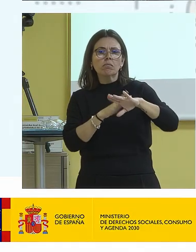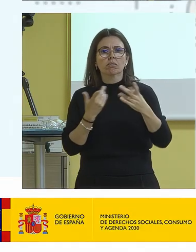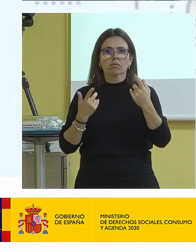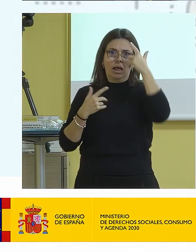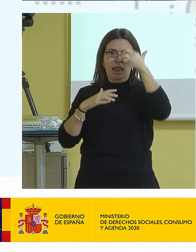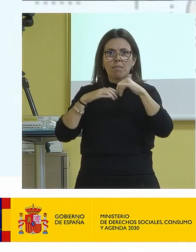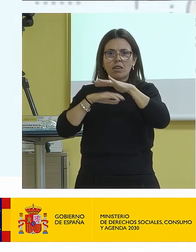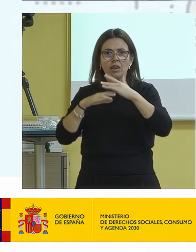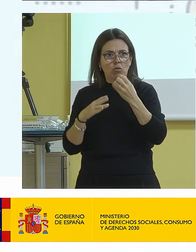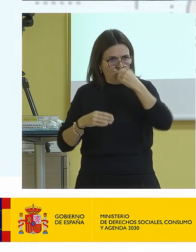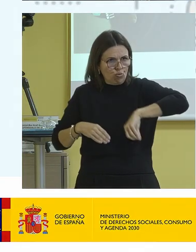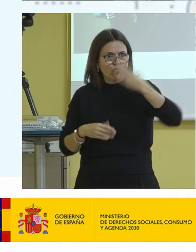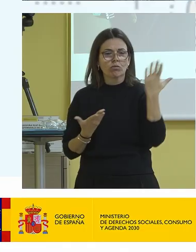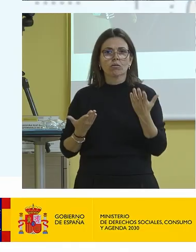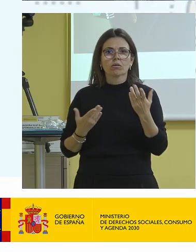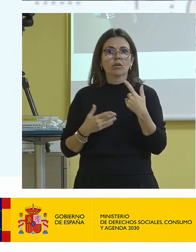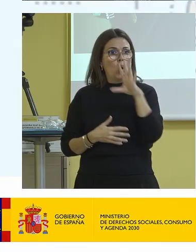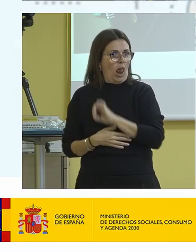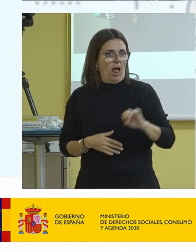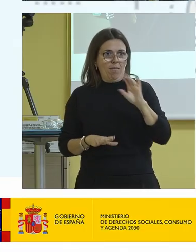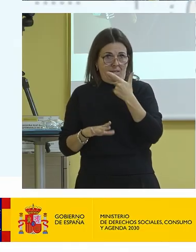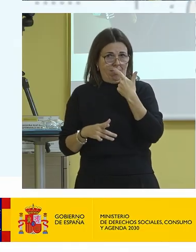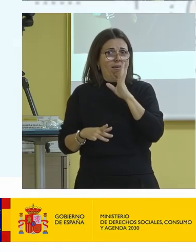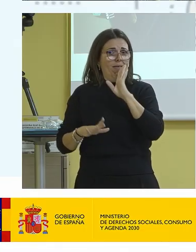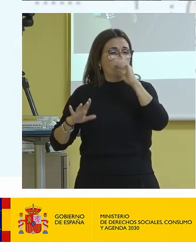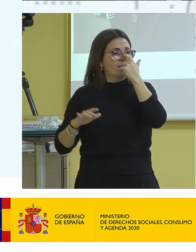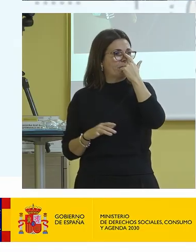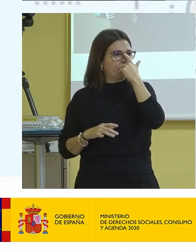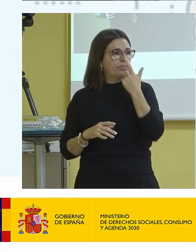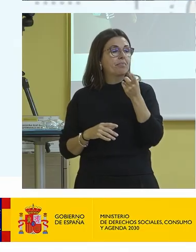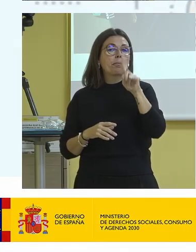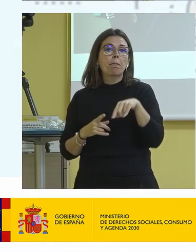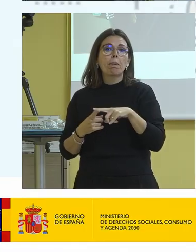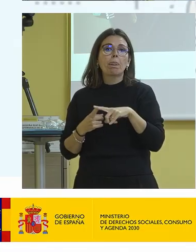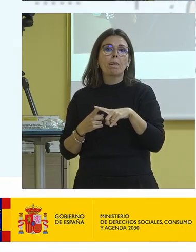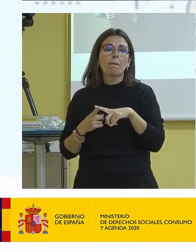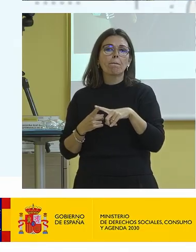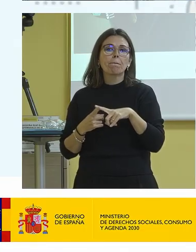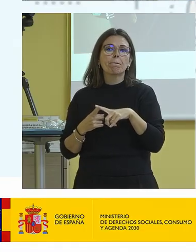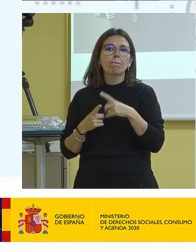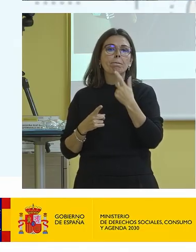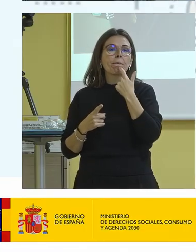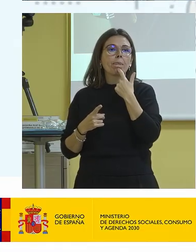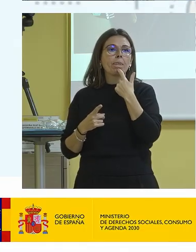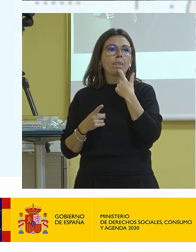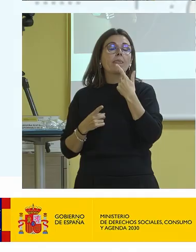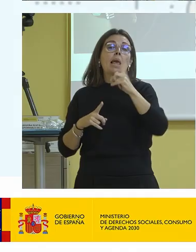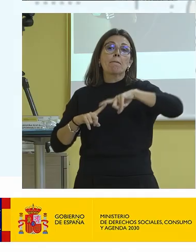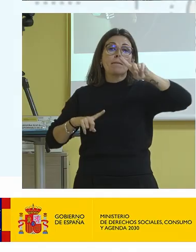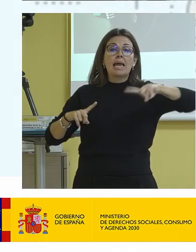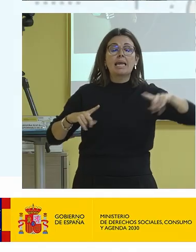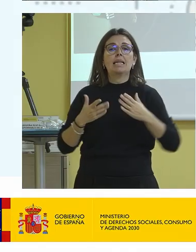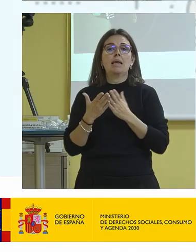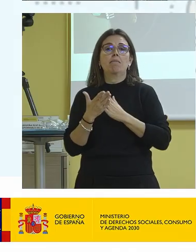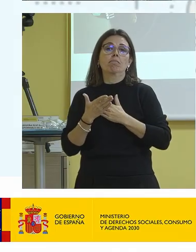eso es genial. Ya está. No, es una maravilla, ya os digo. Ya por irse a nuestra parte, los medios y el marketing. Estamos